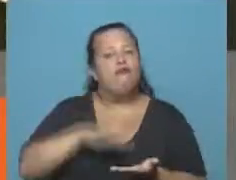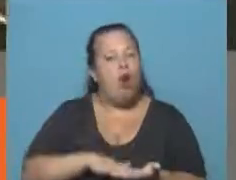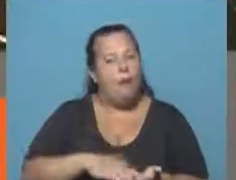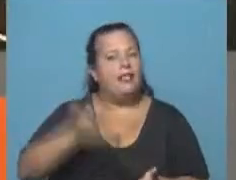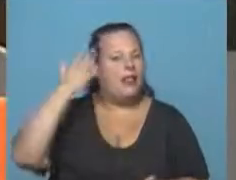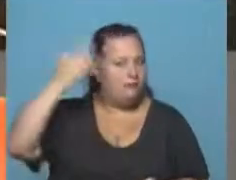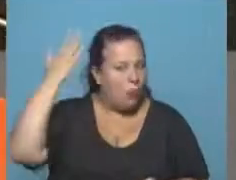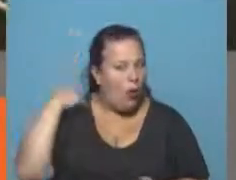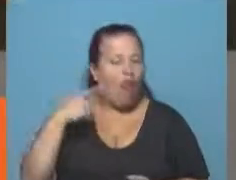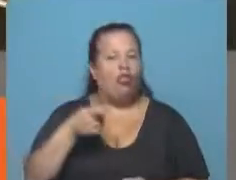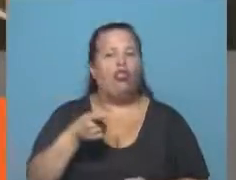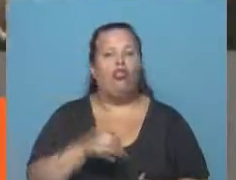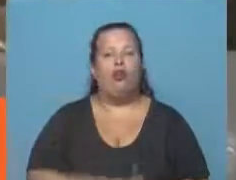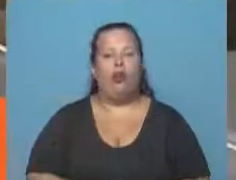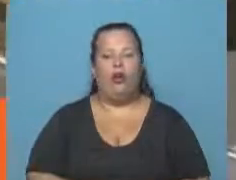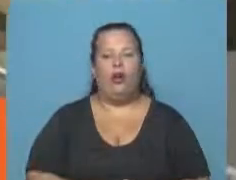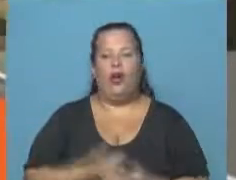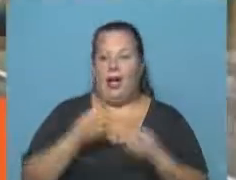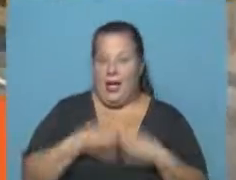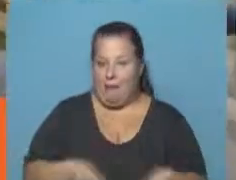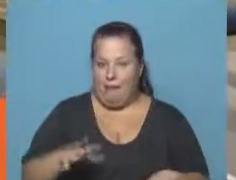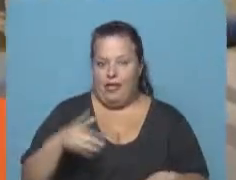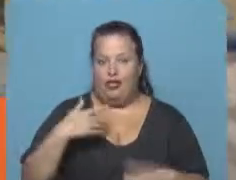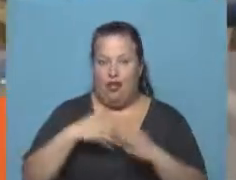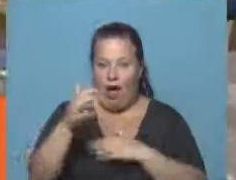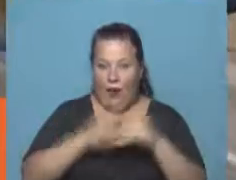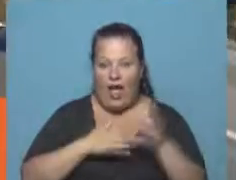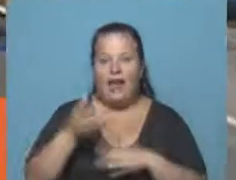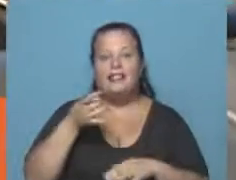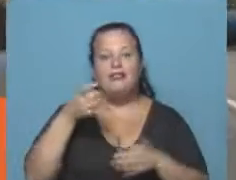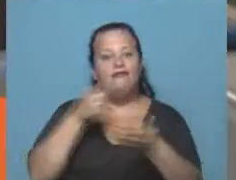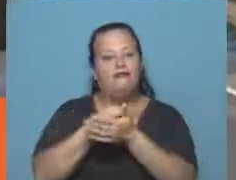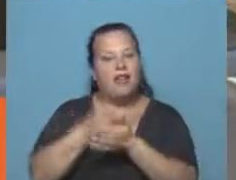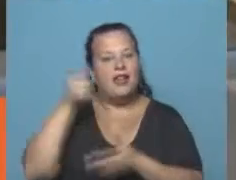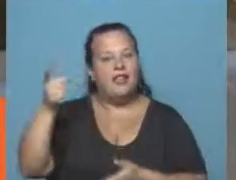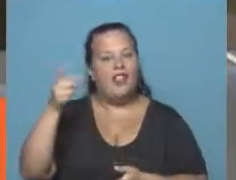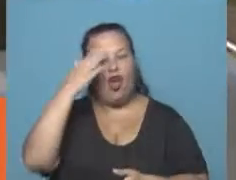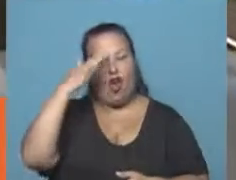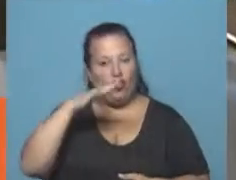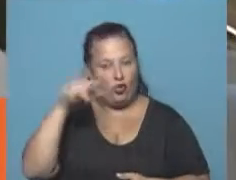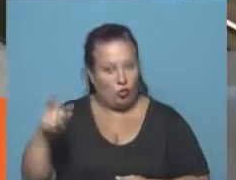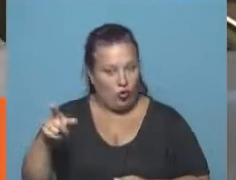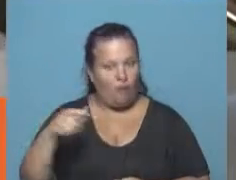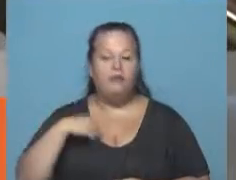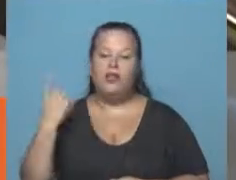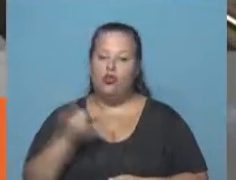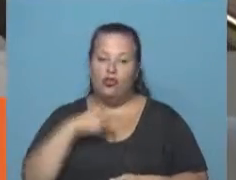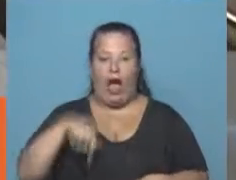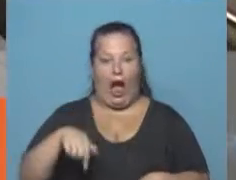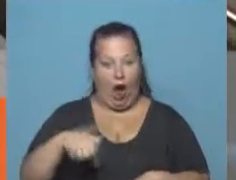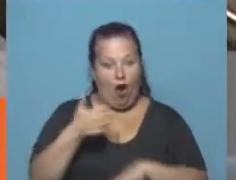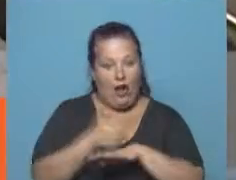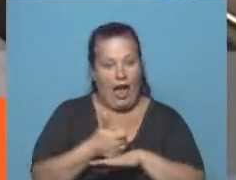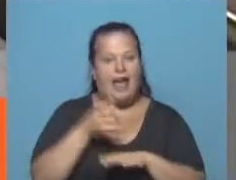oportunidad de comenzar las obras en la estación cabecera de constitución estamos en este